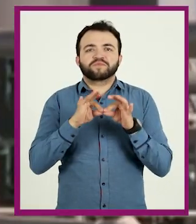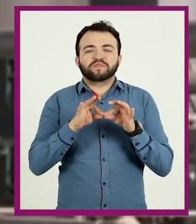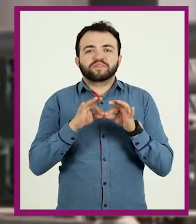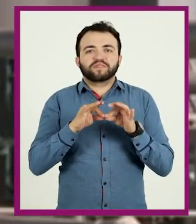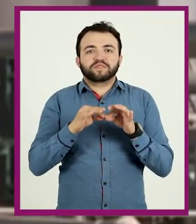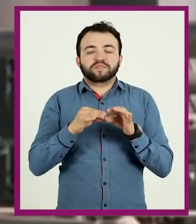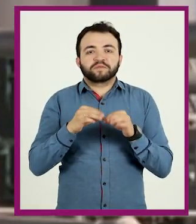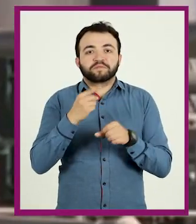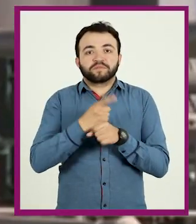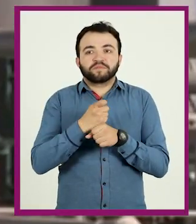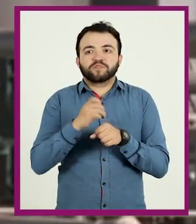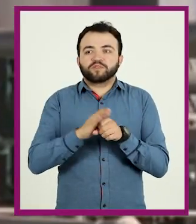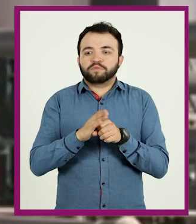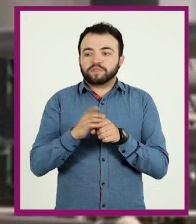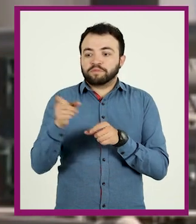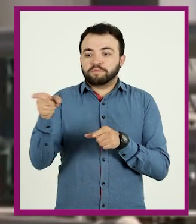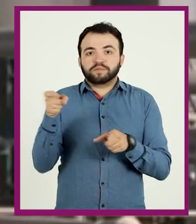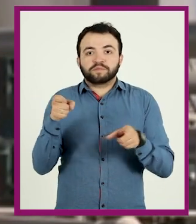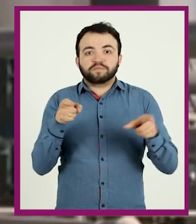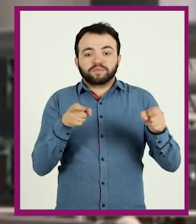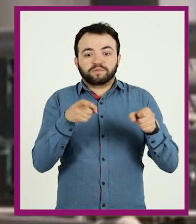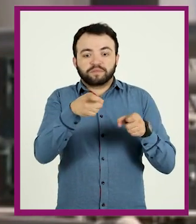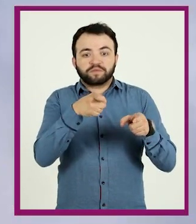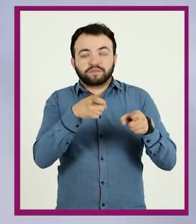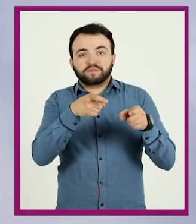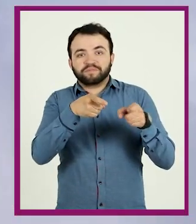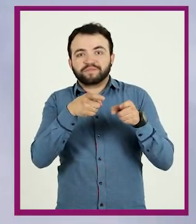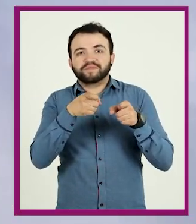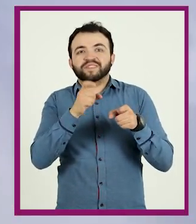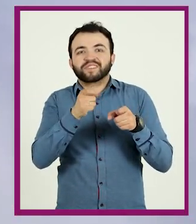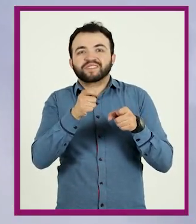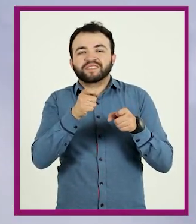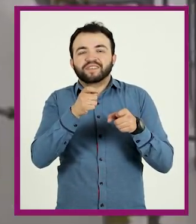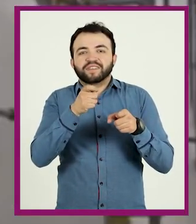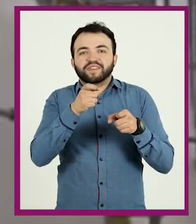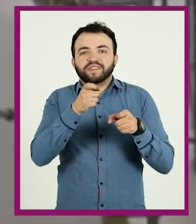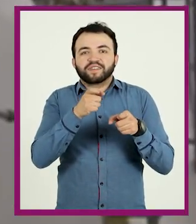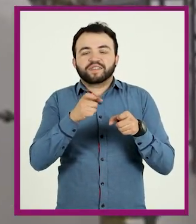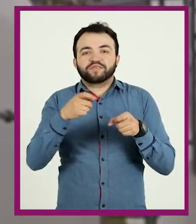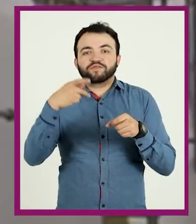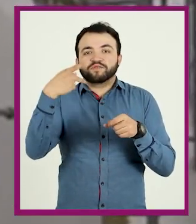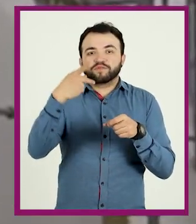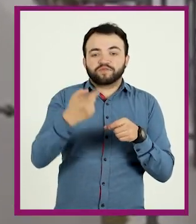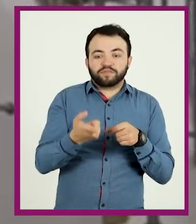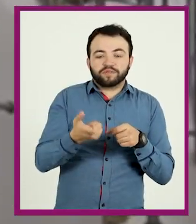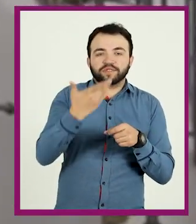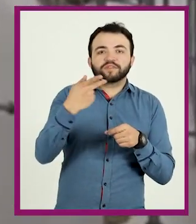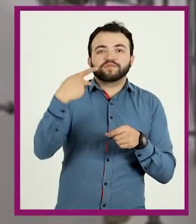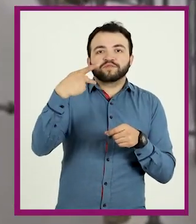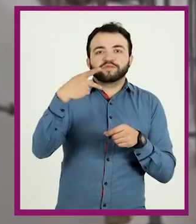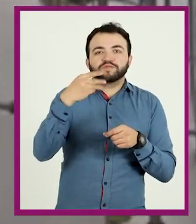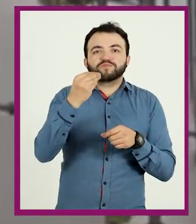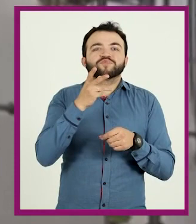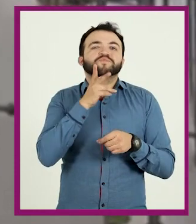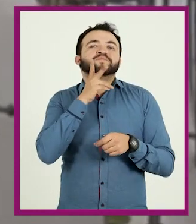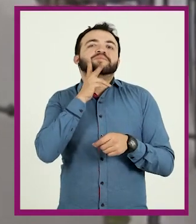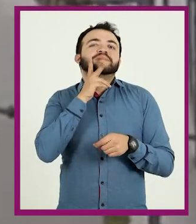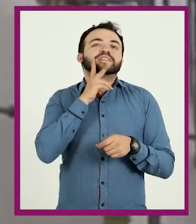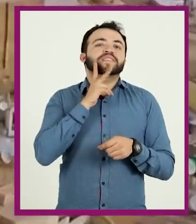ingresos provienen de las exportaciones de petróleo y gas natural, rubros en los cuales es una potencia mundial.